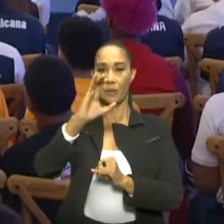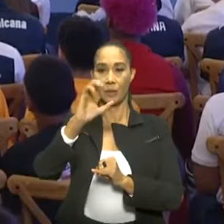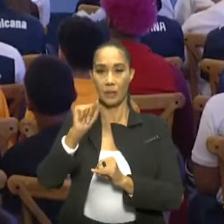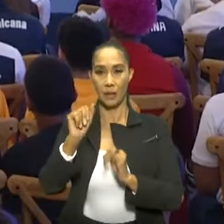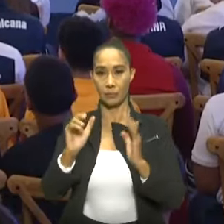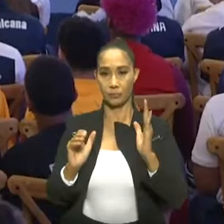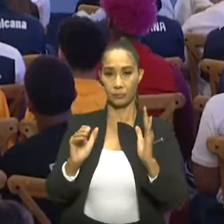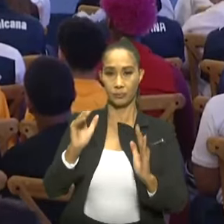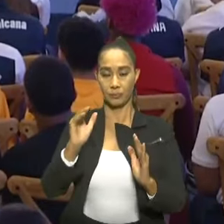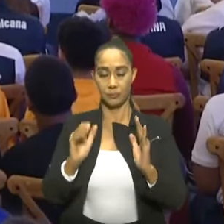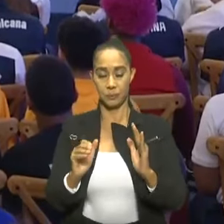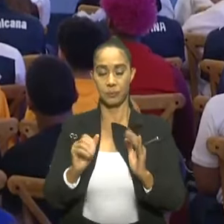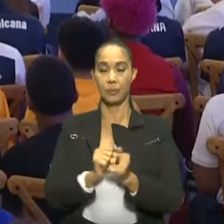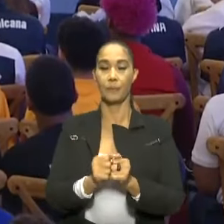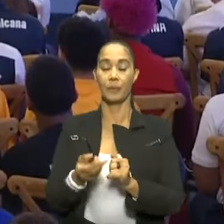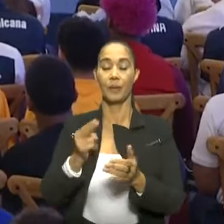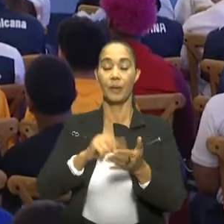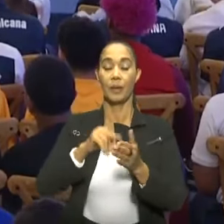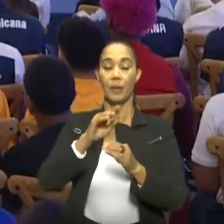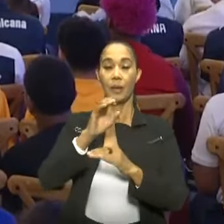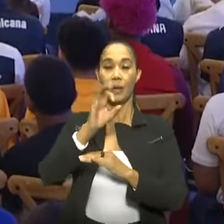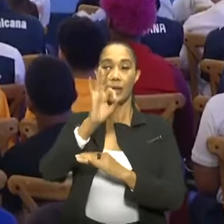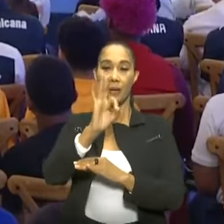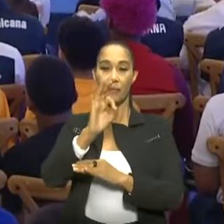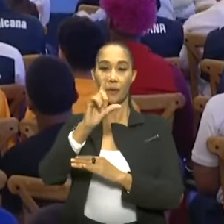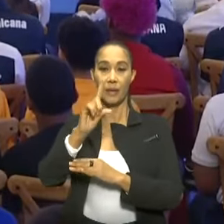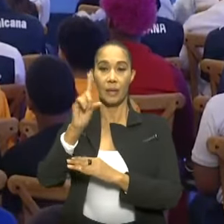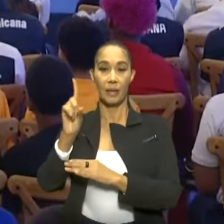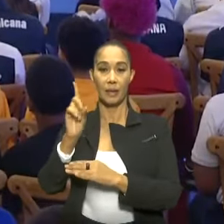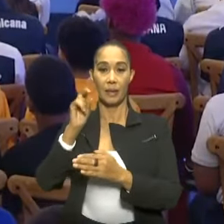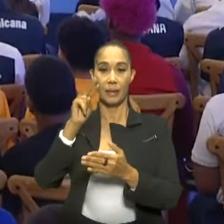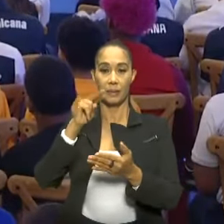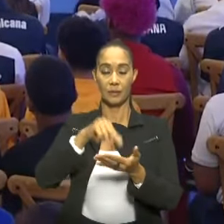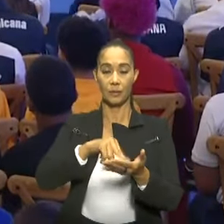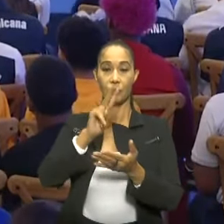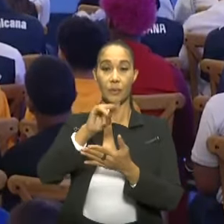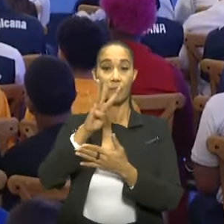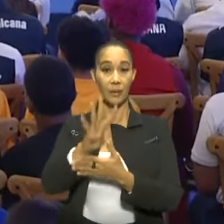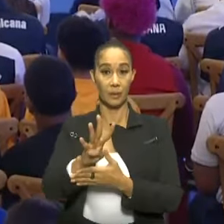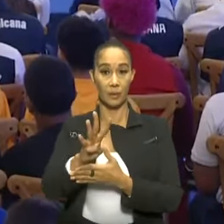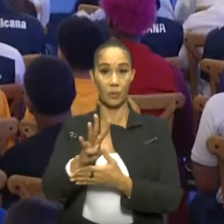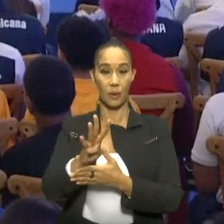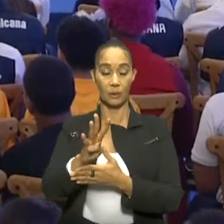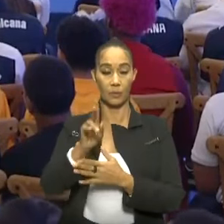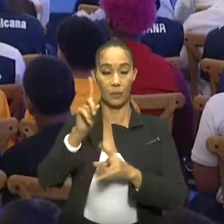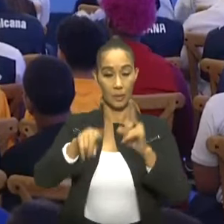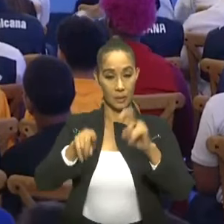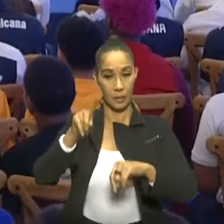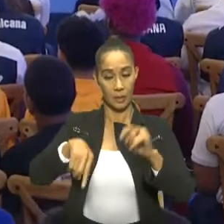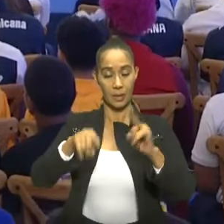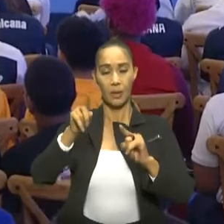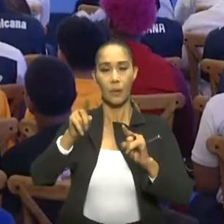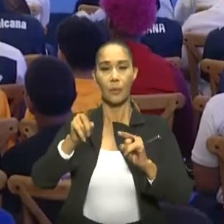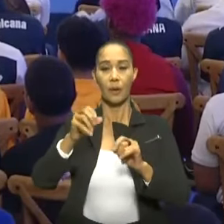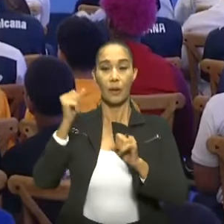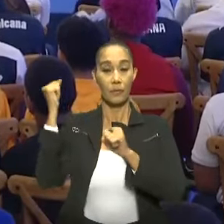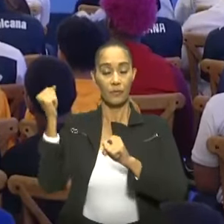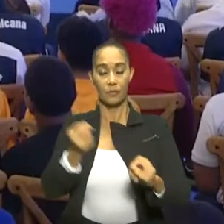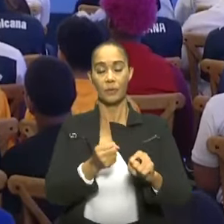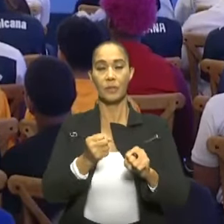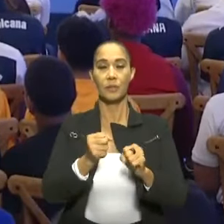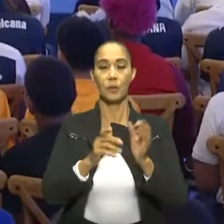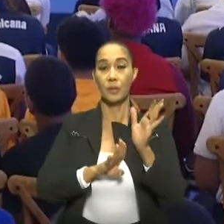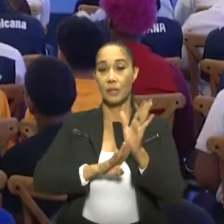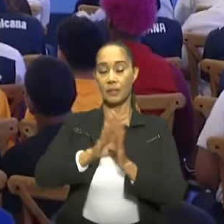First Lego League 2024, FLL, gestionada por la Fundación para el Desarrollo de las Ciencias y la